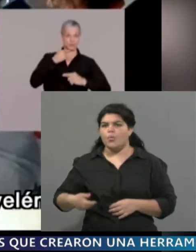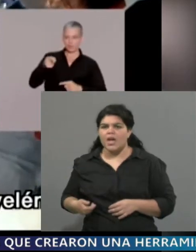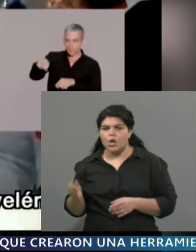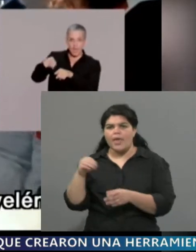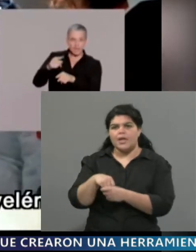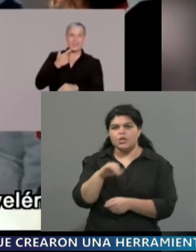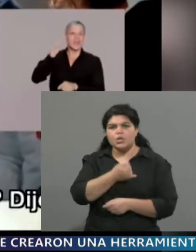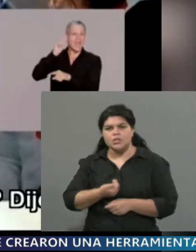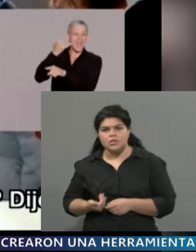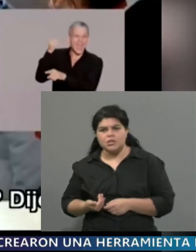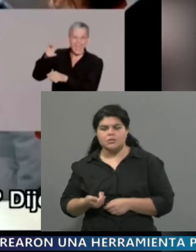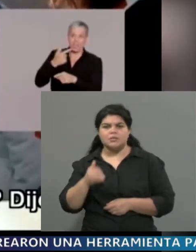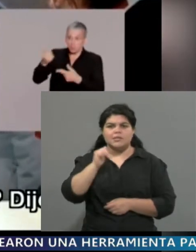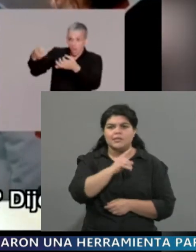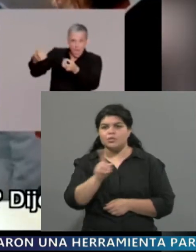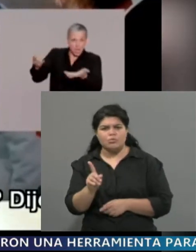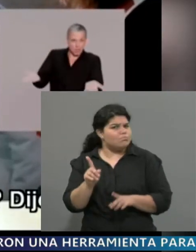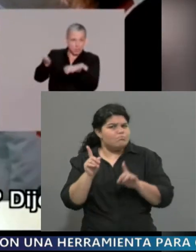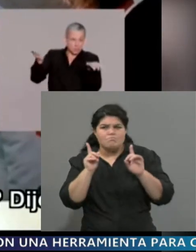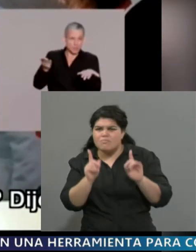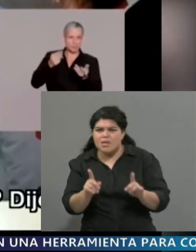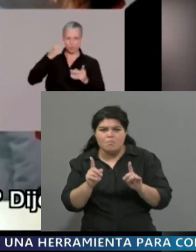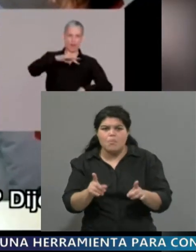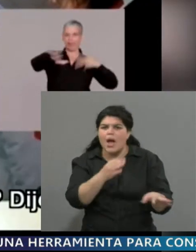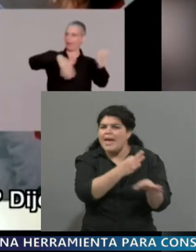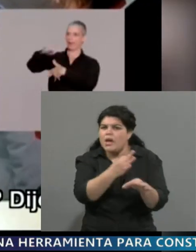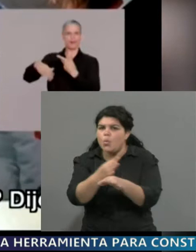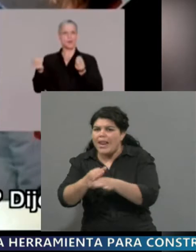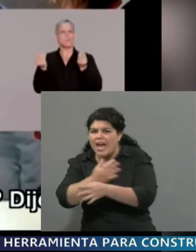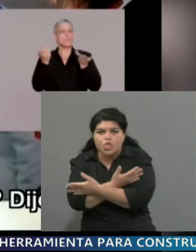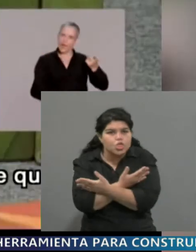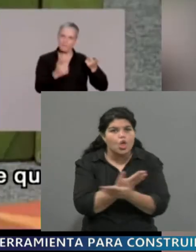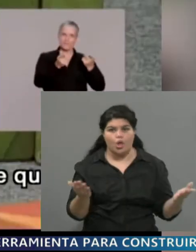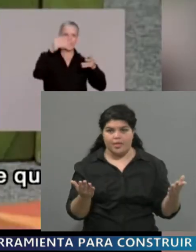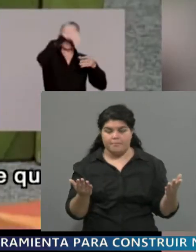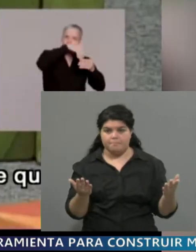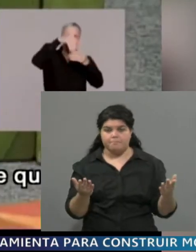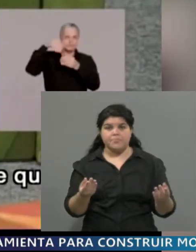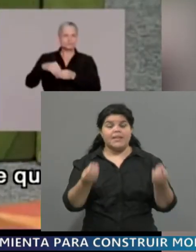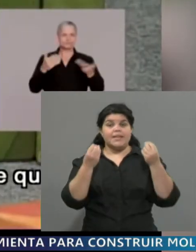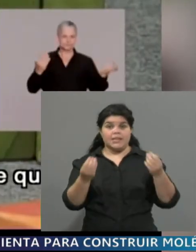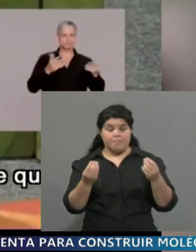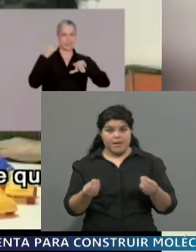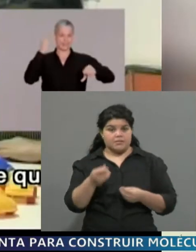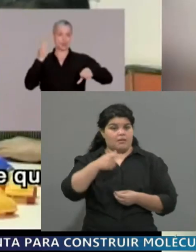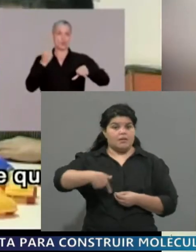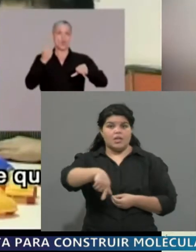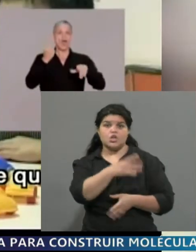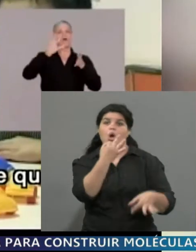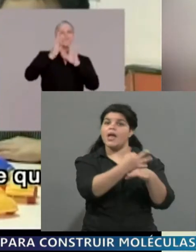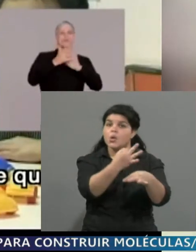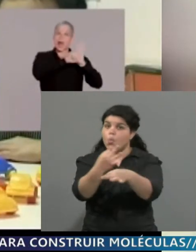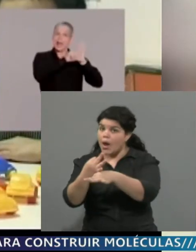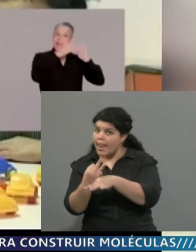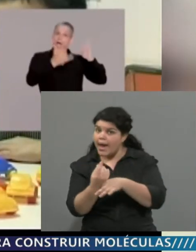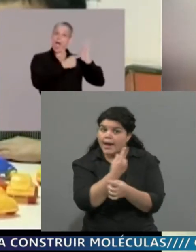se tiene que garantizar. Y los establecimientos tienen que ejecutar acciones educativas sistemáticas